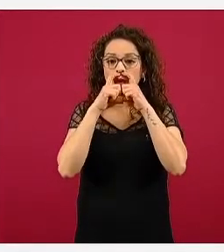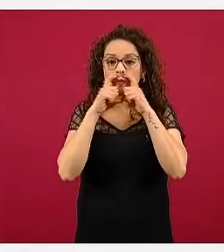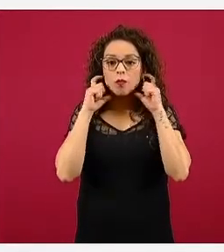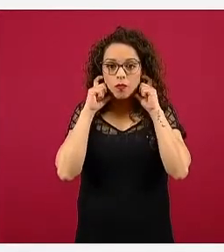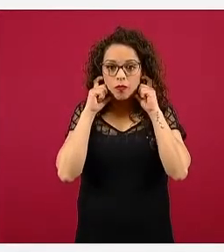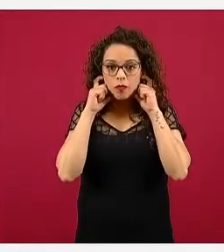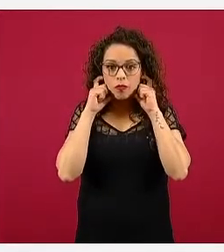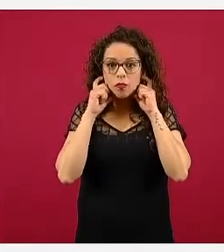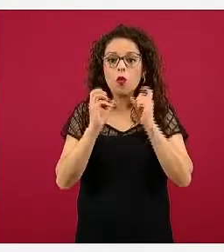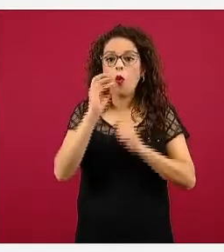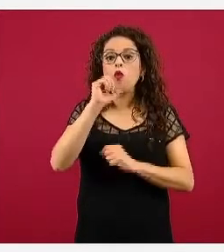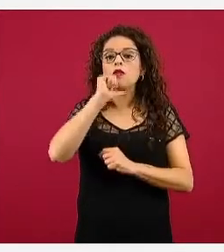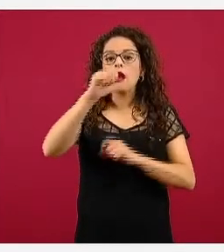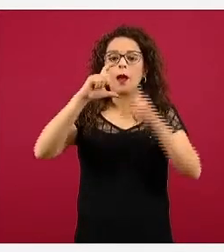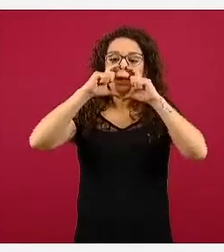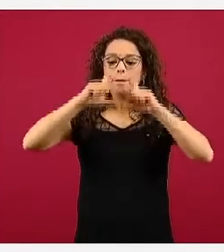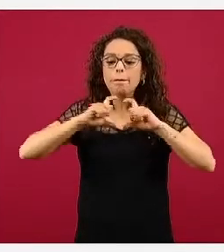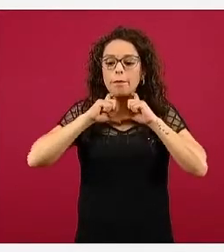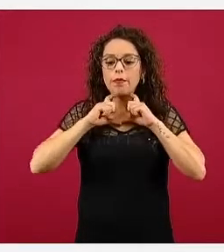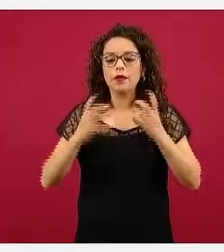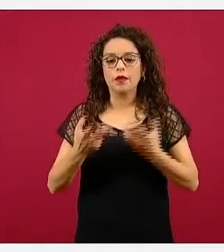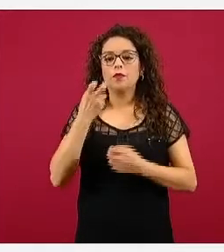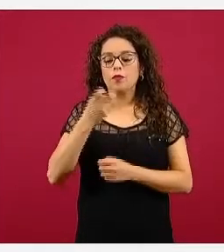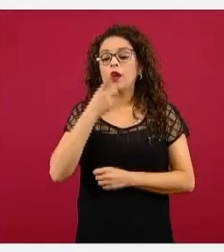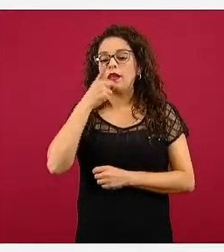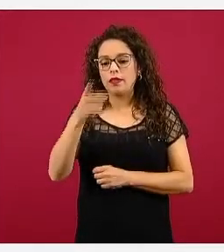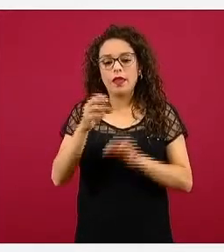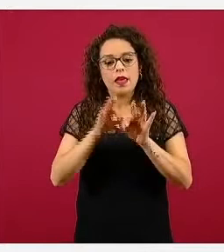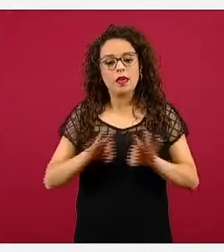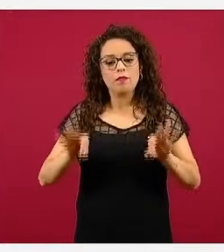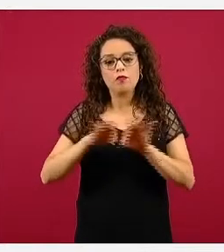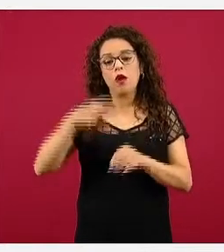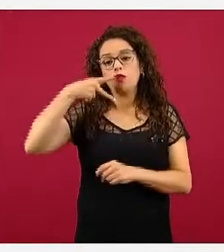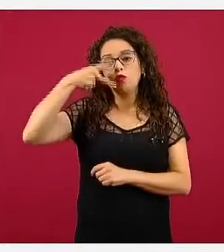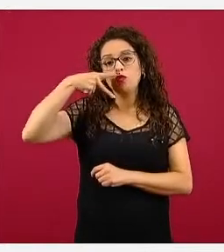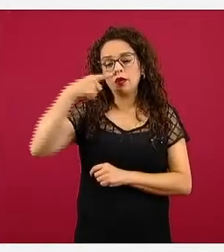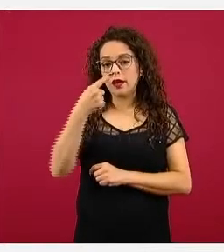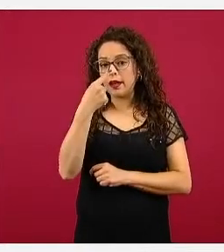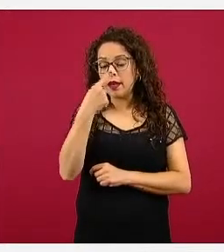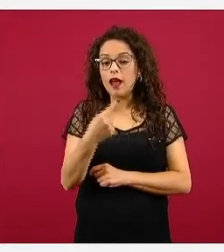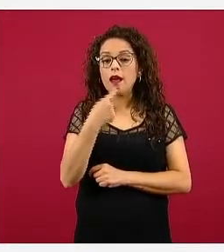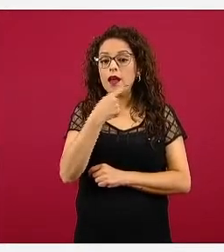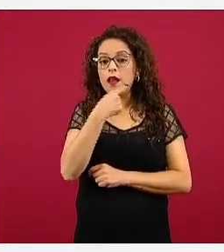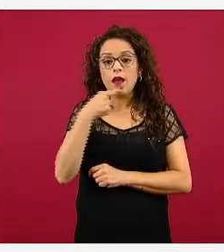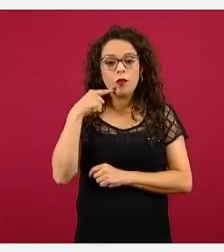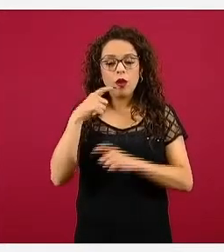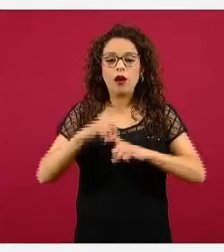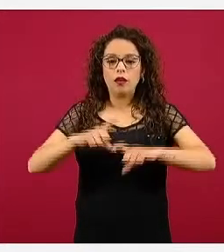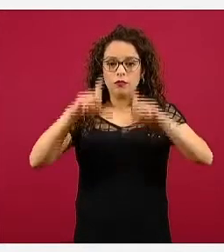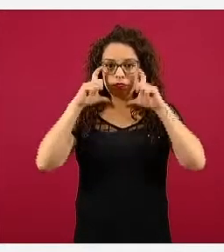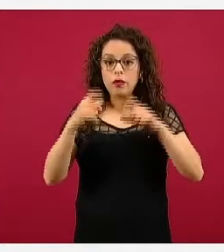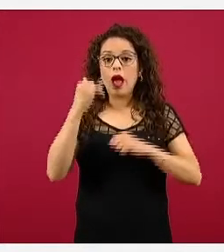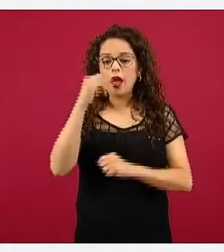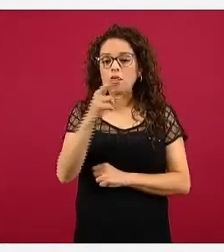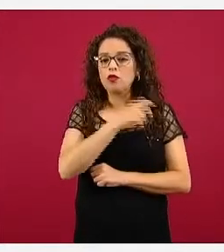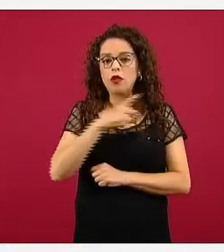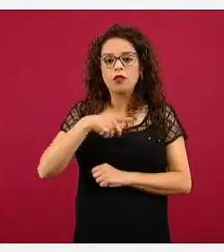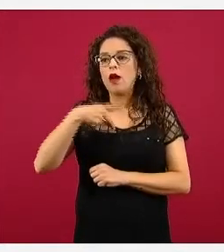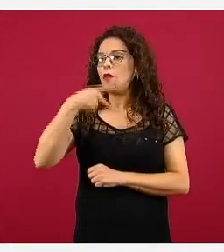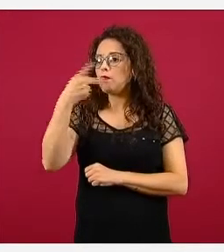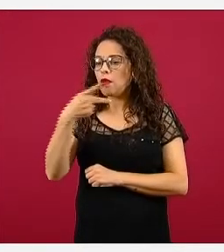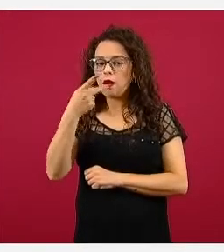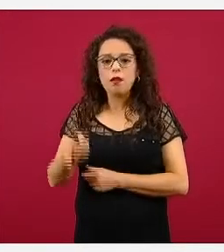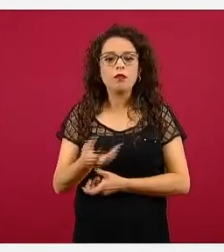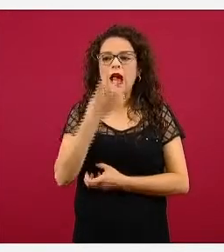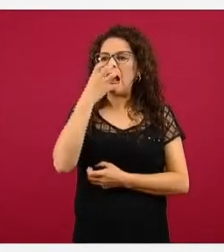ni cubriendo nariz y boca, por eso hicimos la de nariz y boca. Y muy importante, guardar silencio, no gritar, no cantar en el